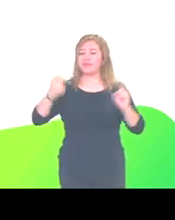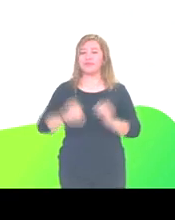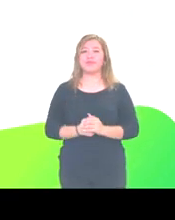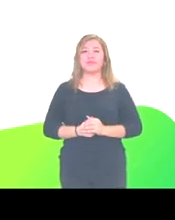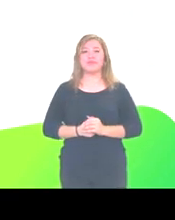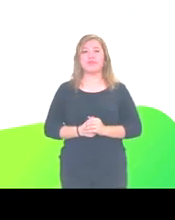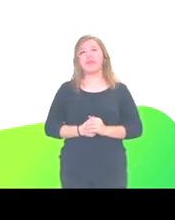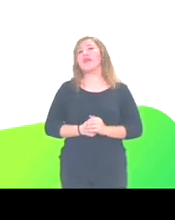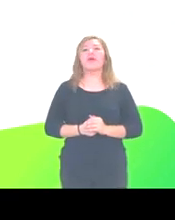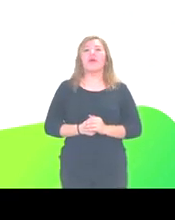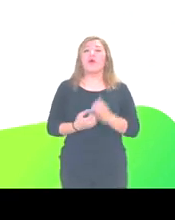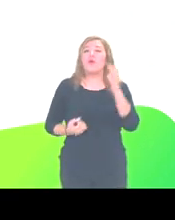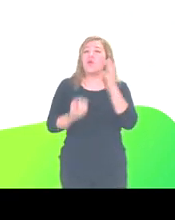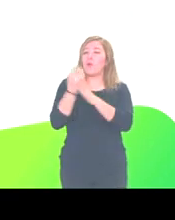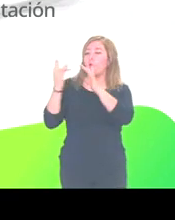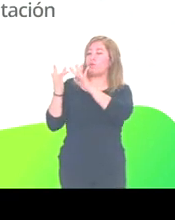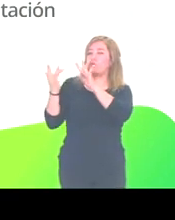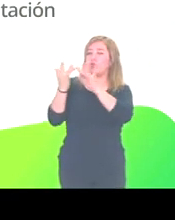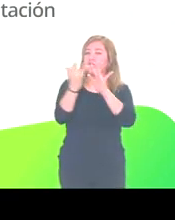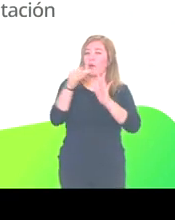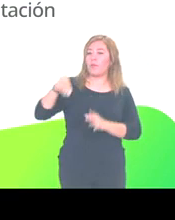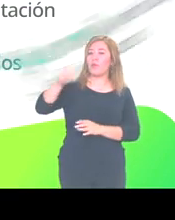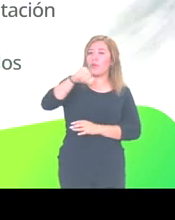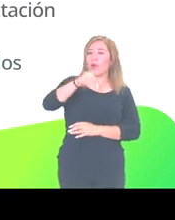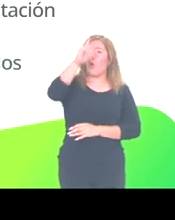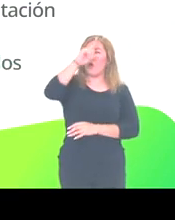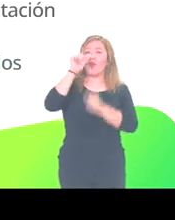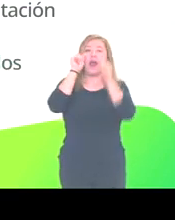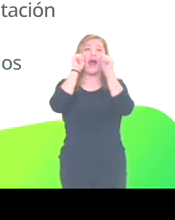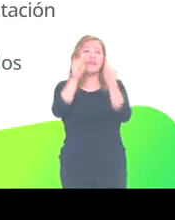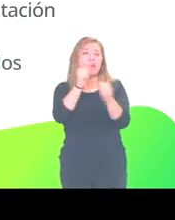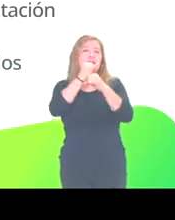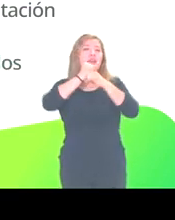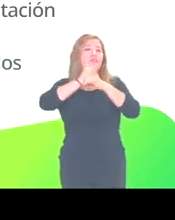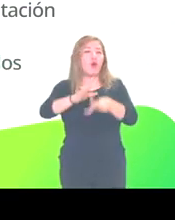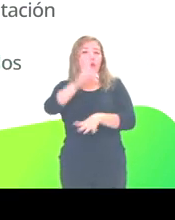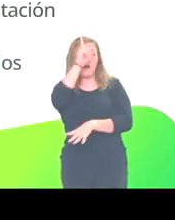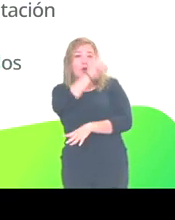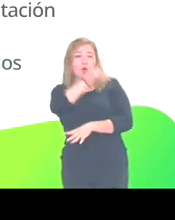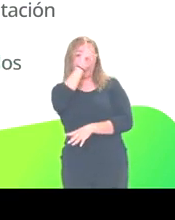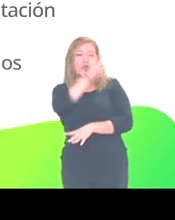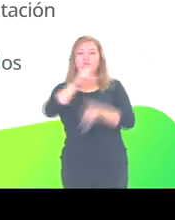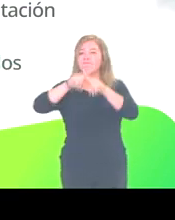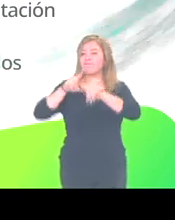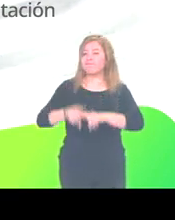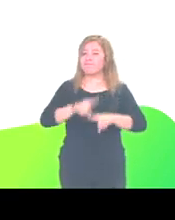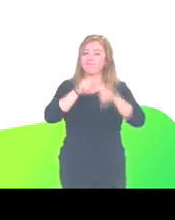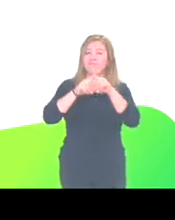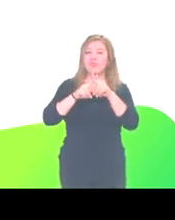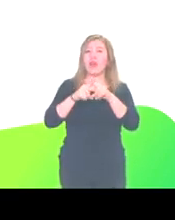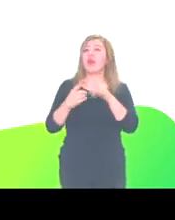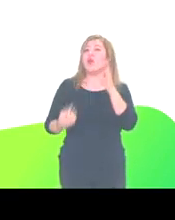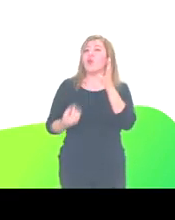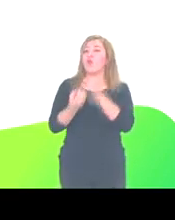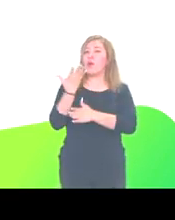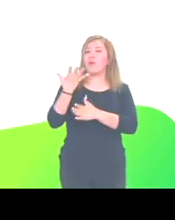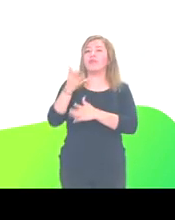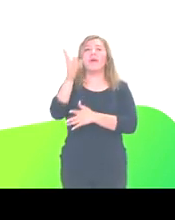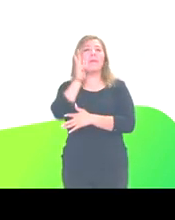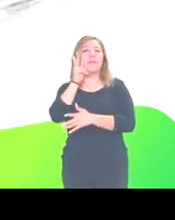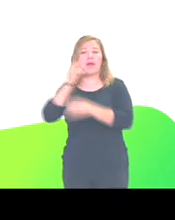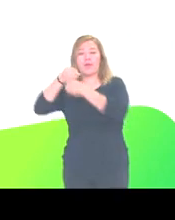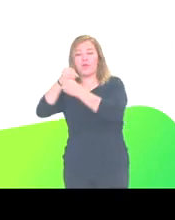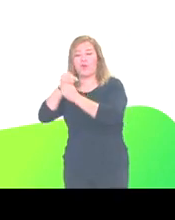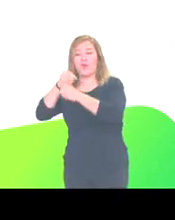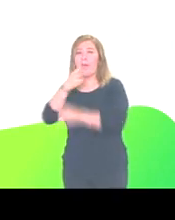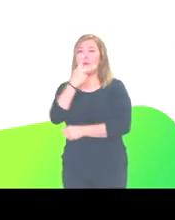y aislamiento. Implementamos filtros sanitarios para la atención, información y orientación. Adquirimos y